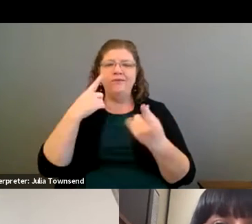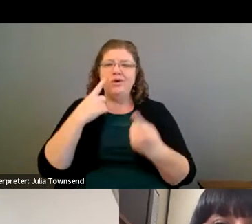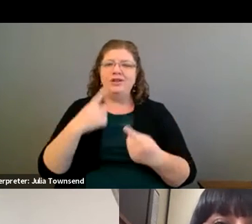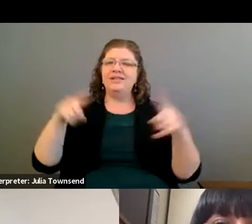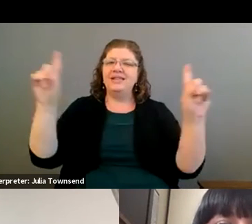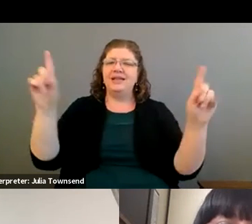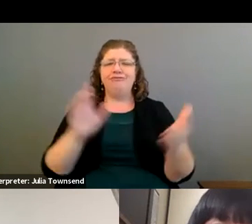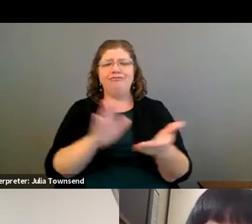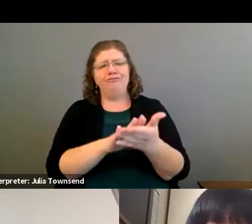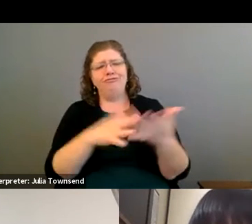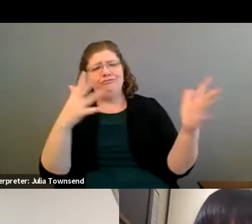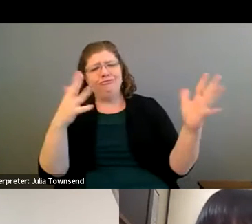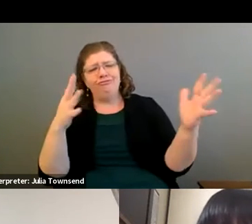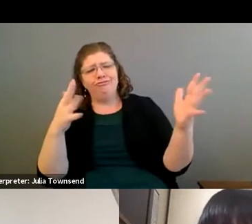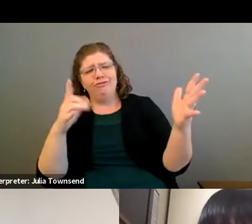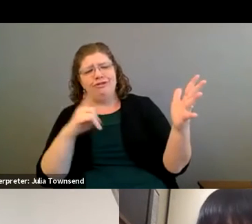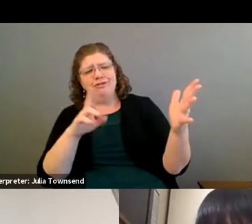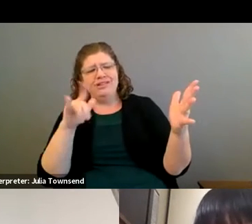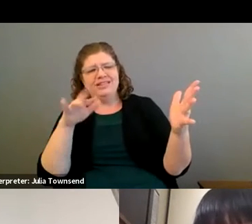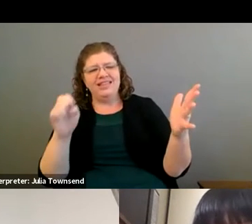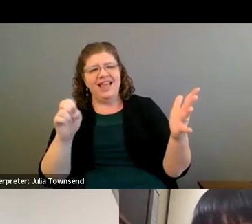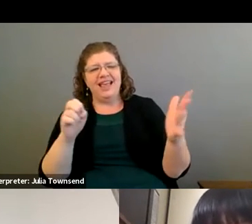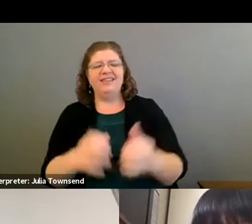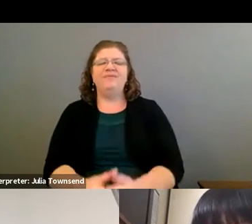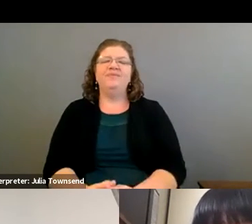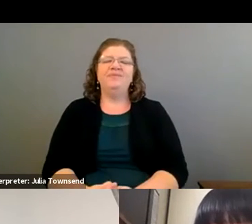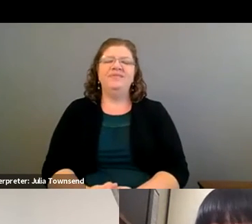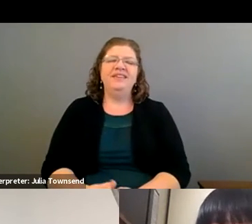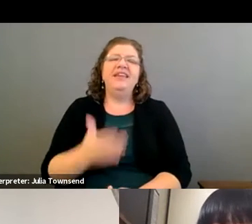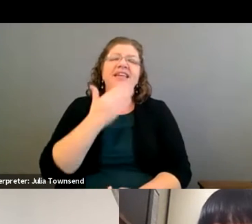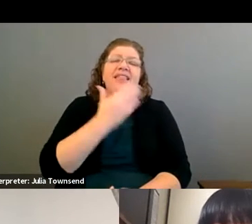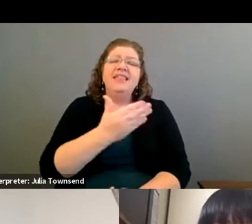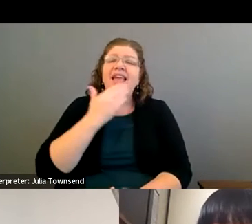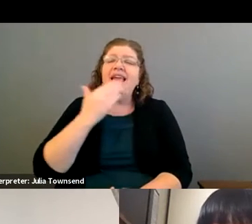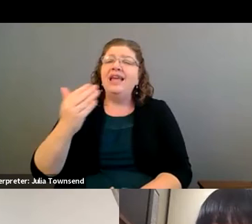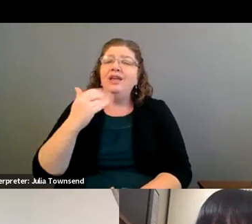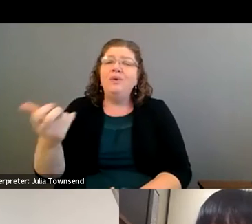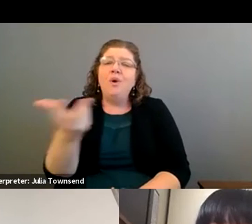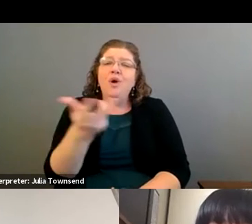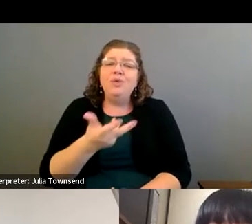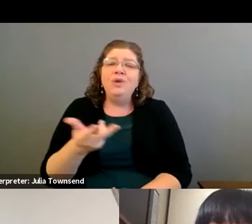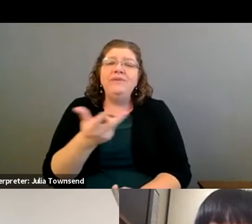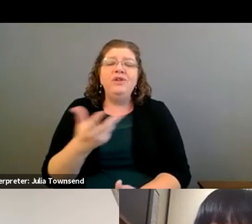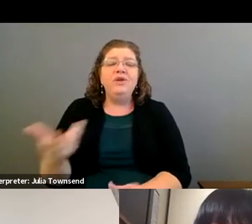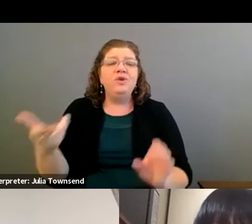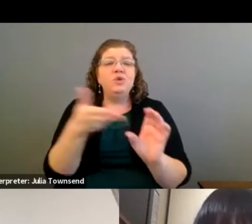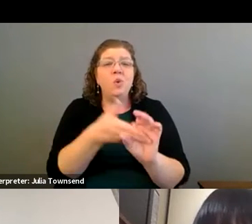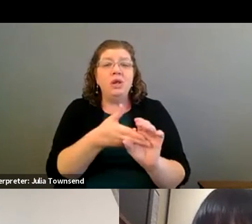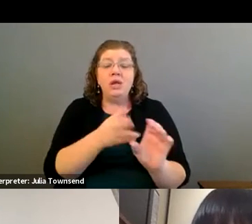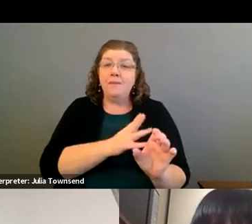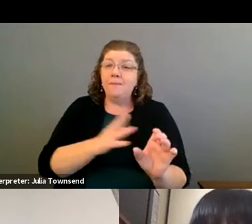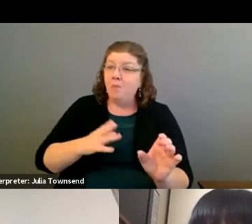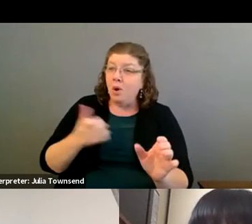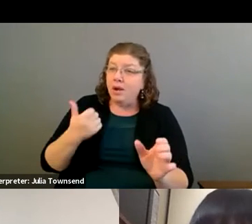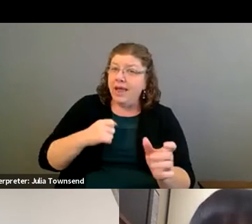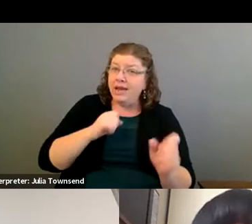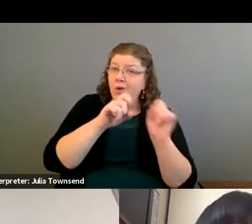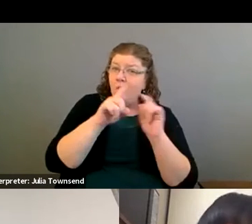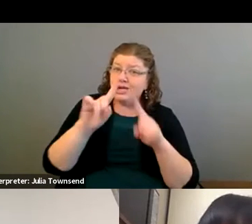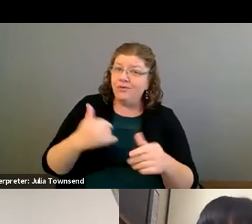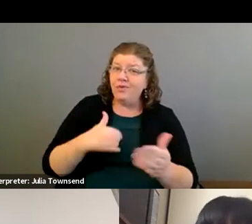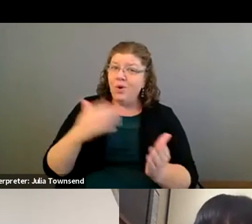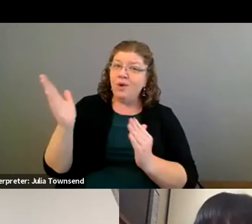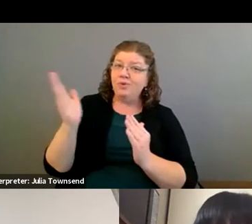el éxito. Si le podemos dar a Dulce una ronda de aplausos. Gracias a las tres personas por acompañarnos. ¿Miembros del